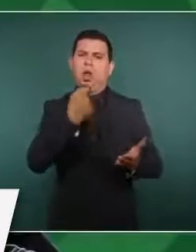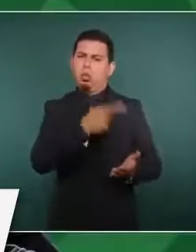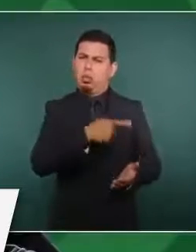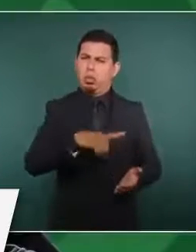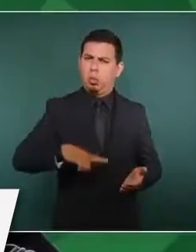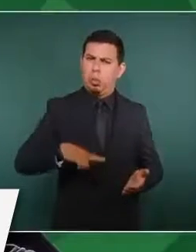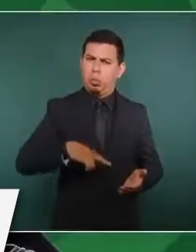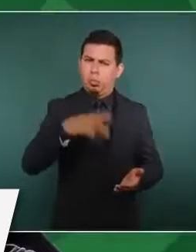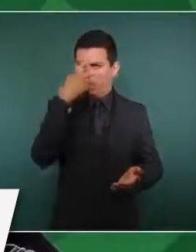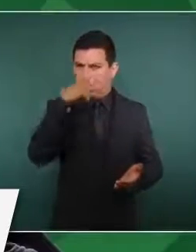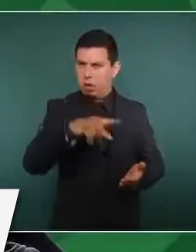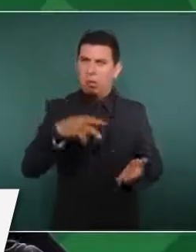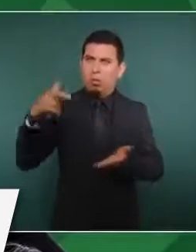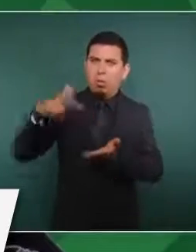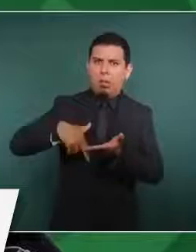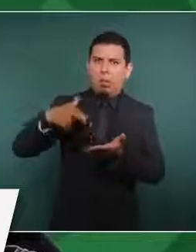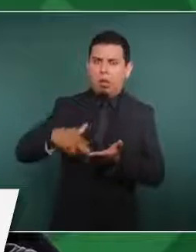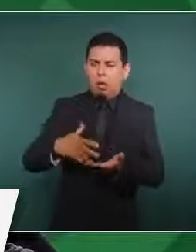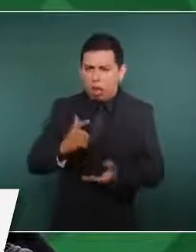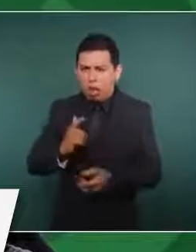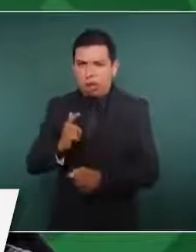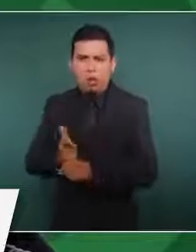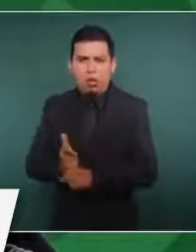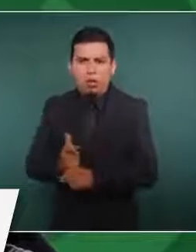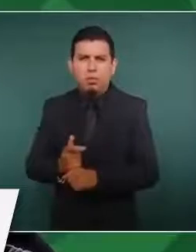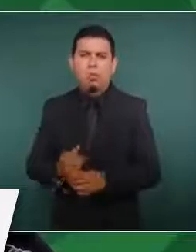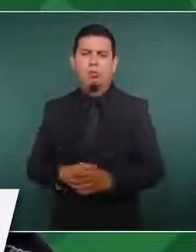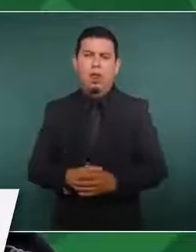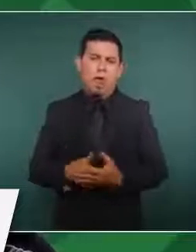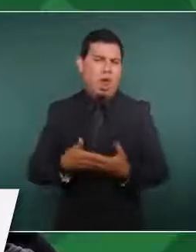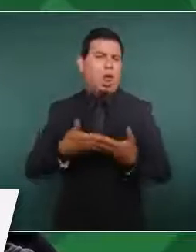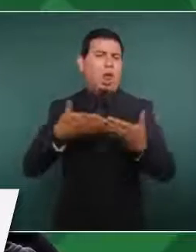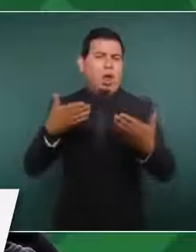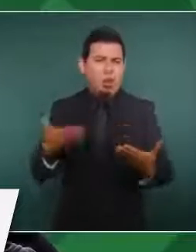Ahora ya se está